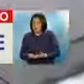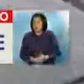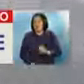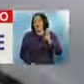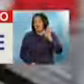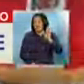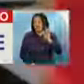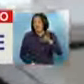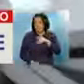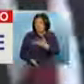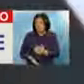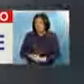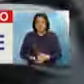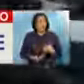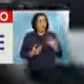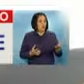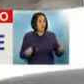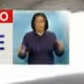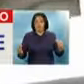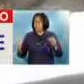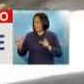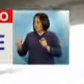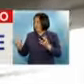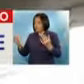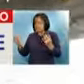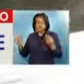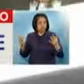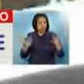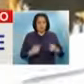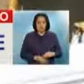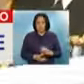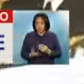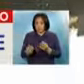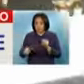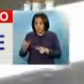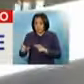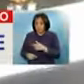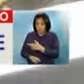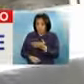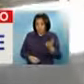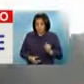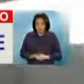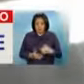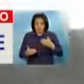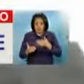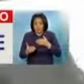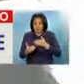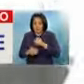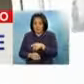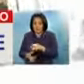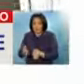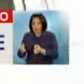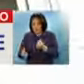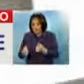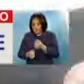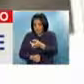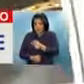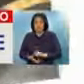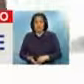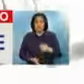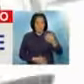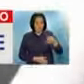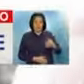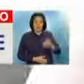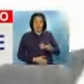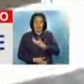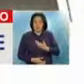Prado, donde se dio un baño de popularidad. Varias personas que están acercándose al vehículo oficial de